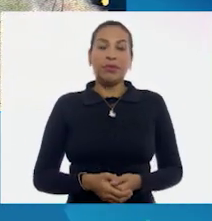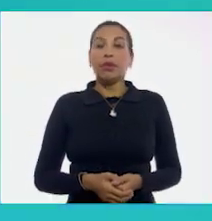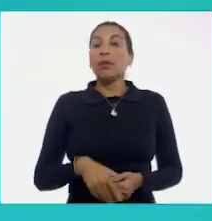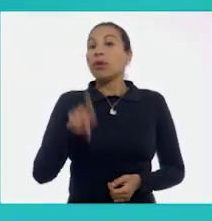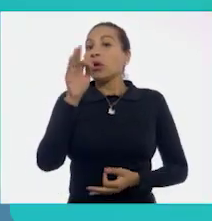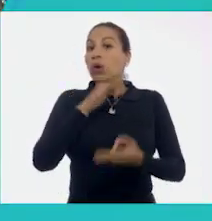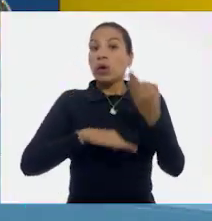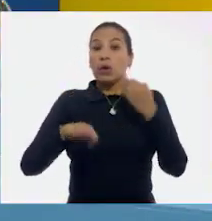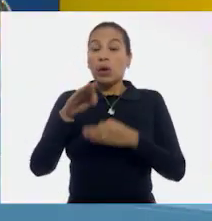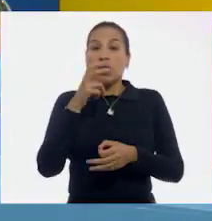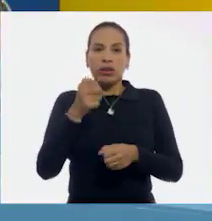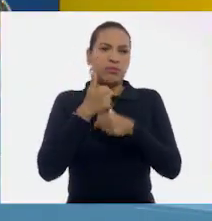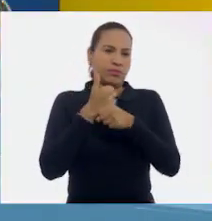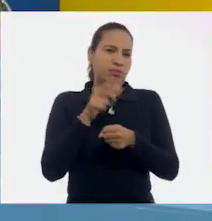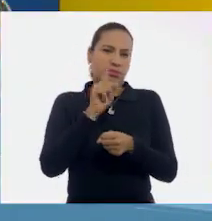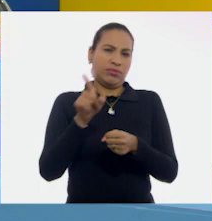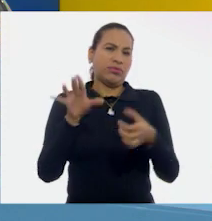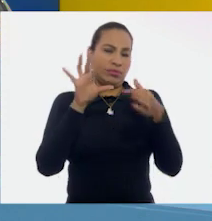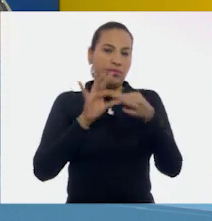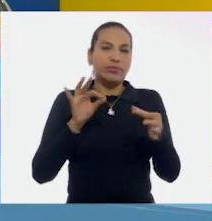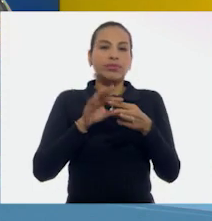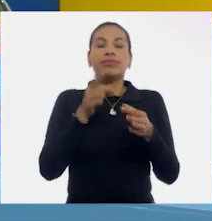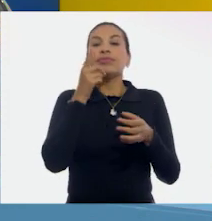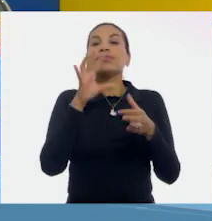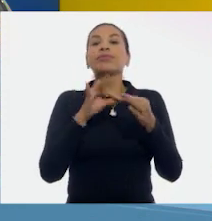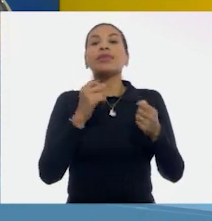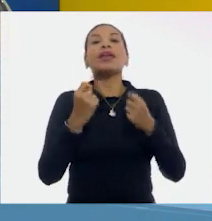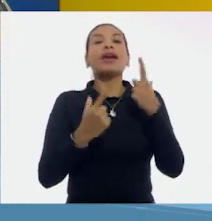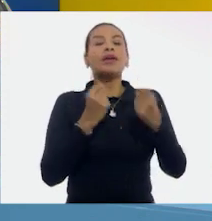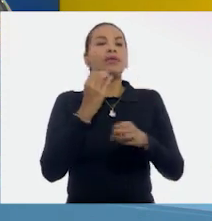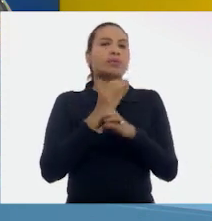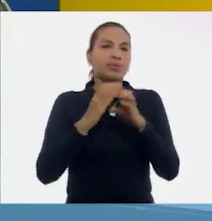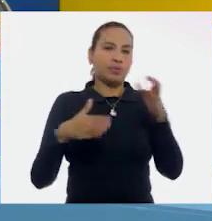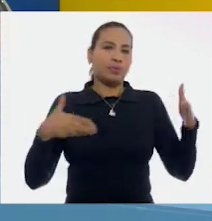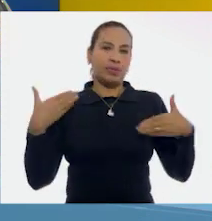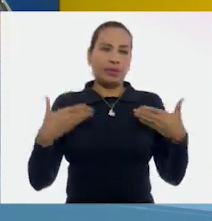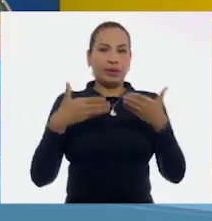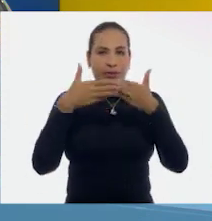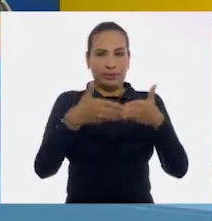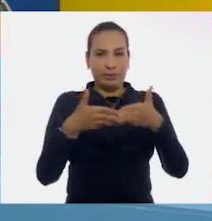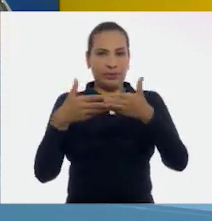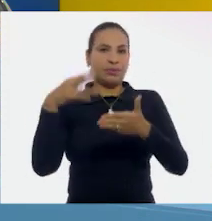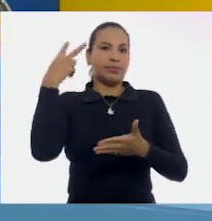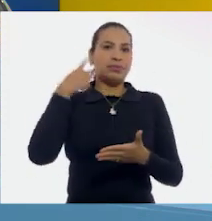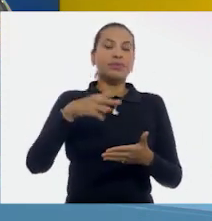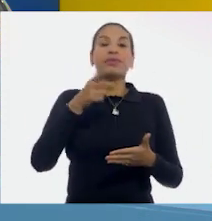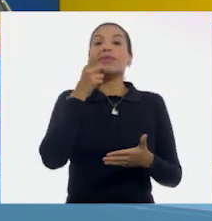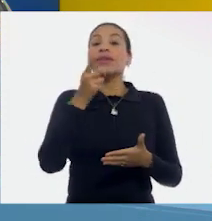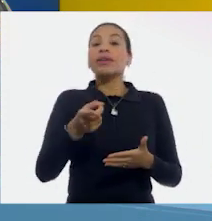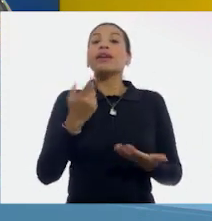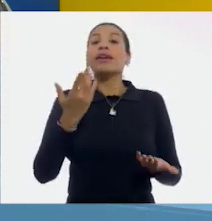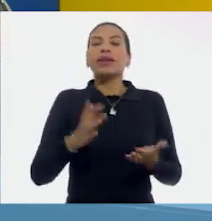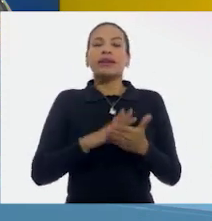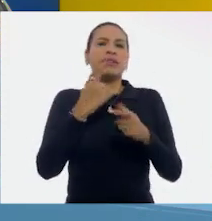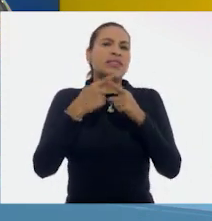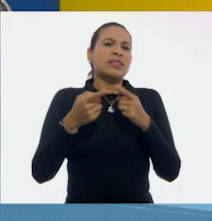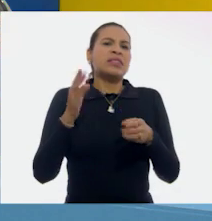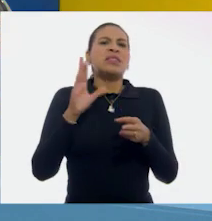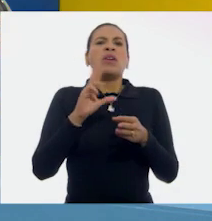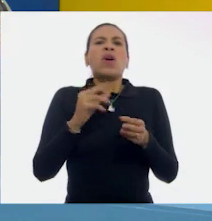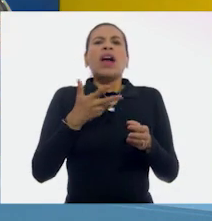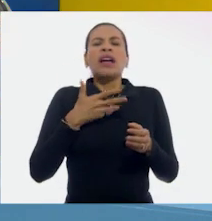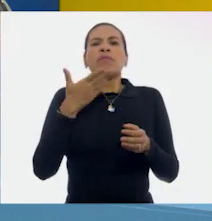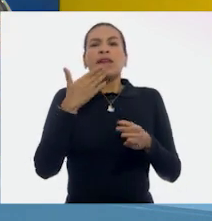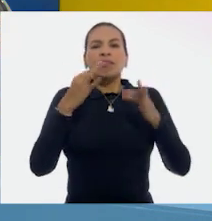Pero no todo es pesar en su narración. También nos habla de algunas diversiones durante el trayecto. Según él, pese a las malas